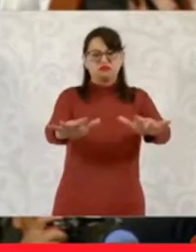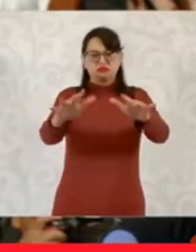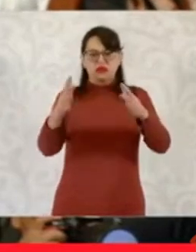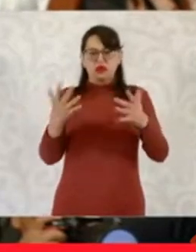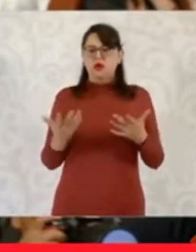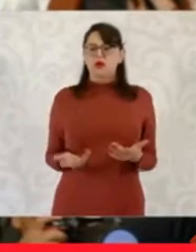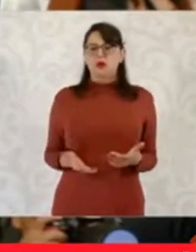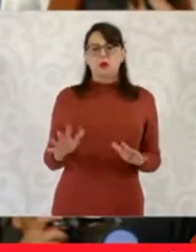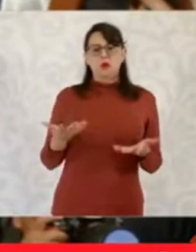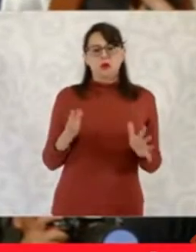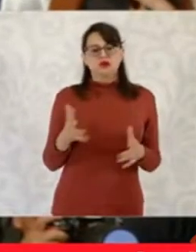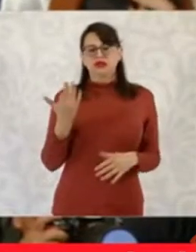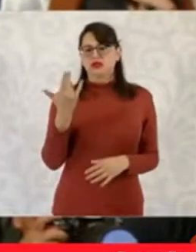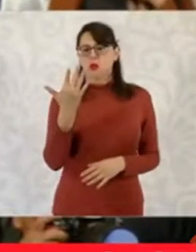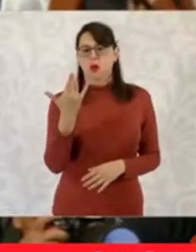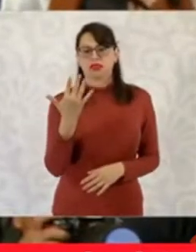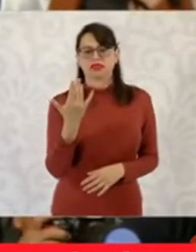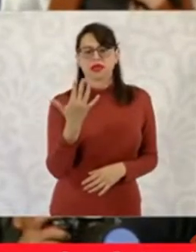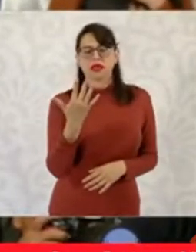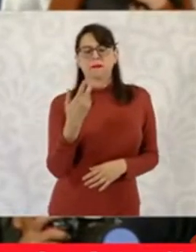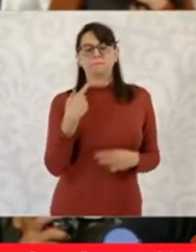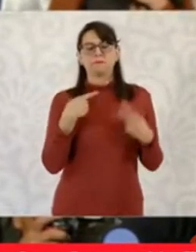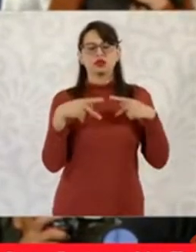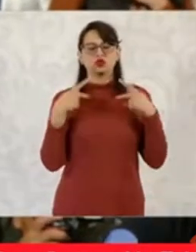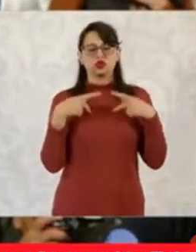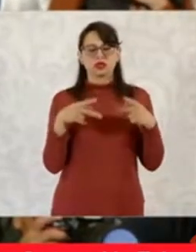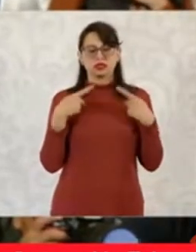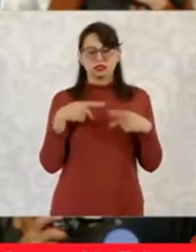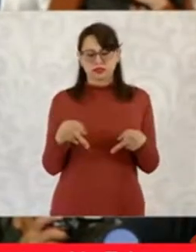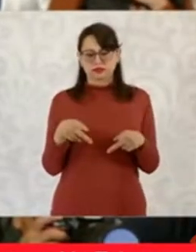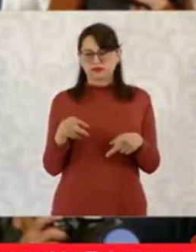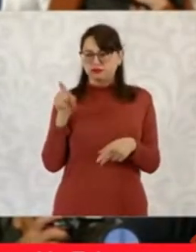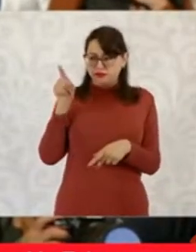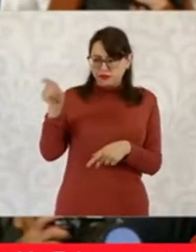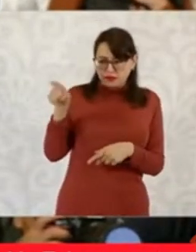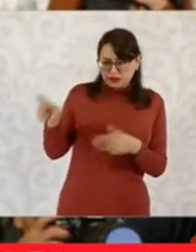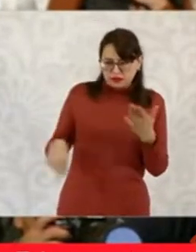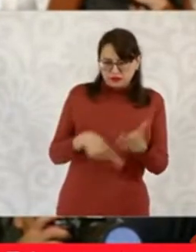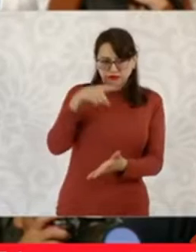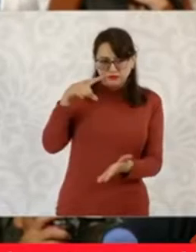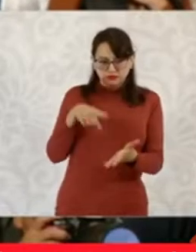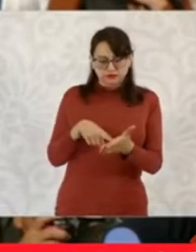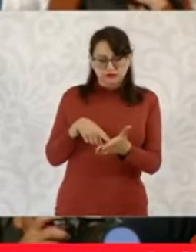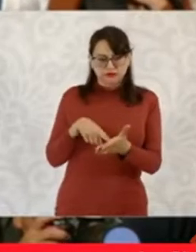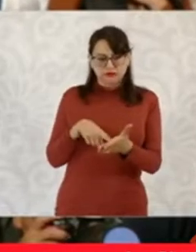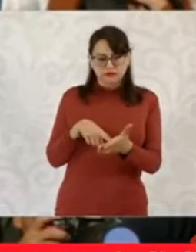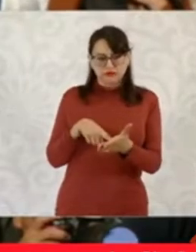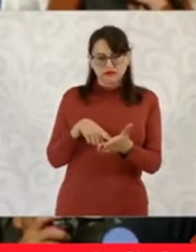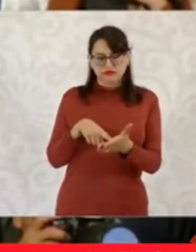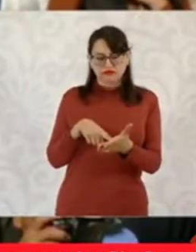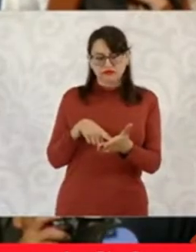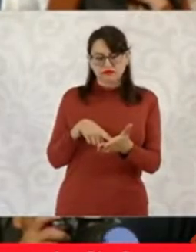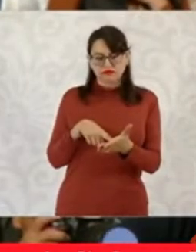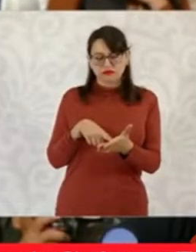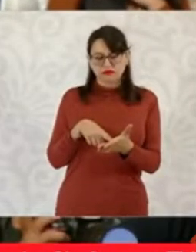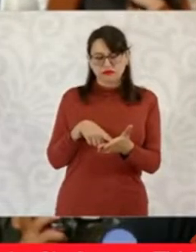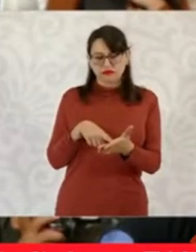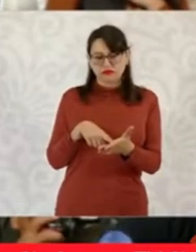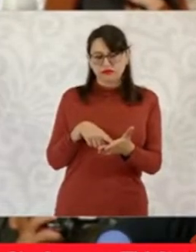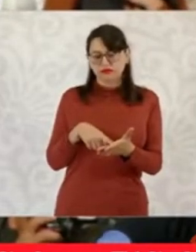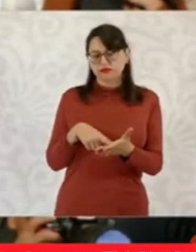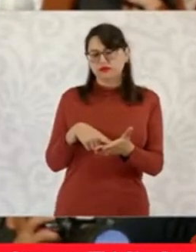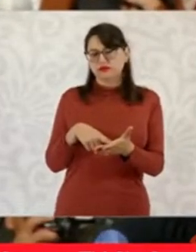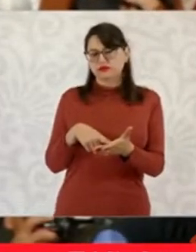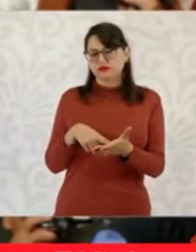qué sé yo, más o menos. En ese espacio pues hay una mitad de cubierta con adoquín y